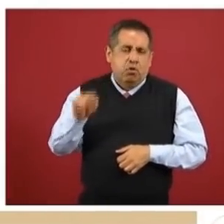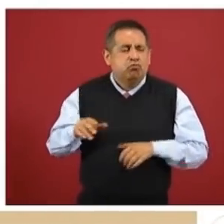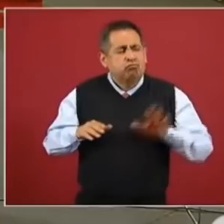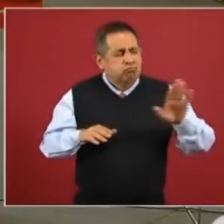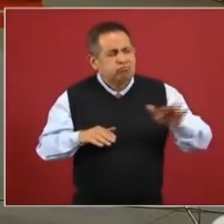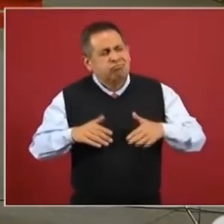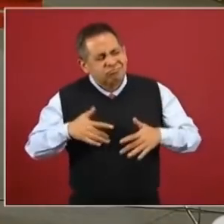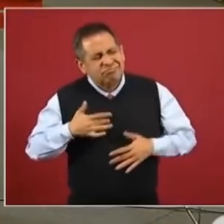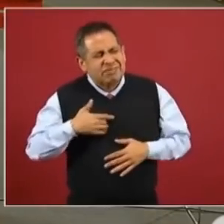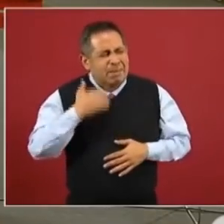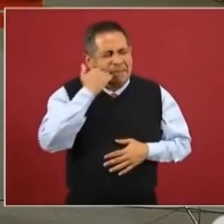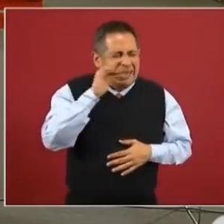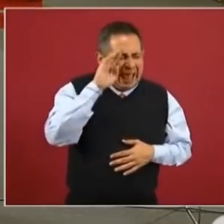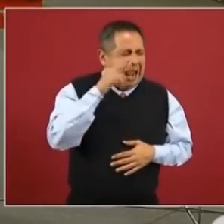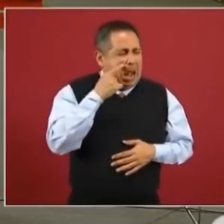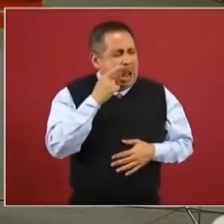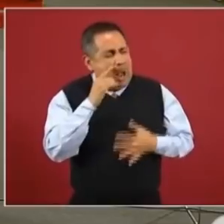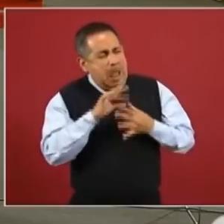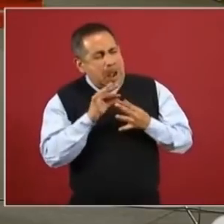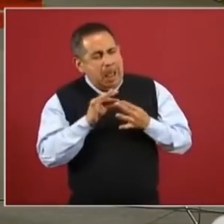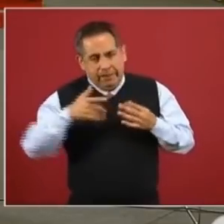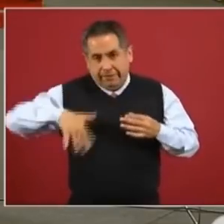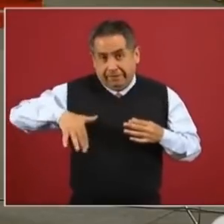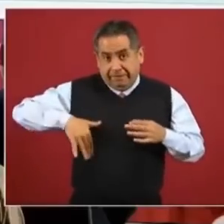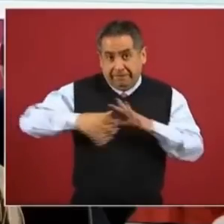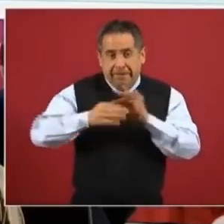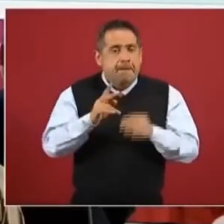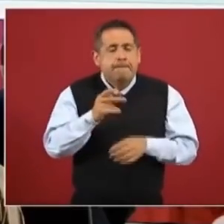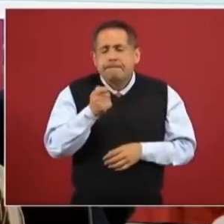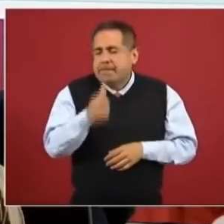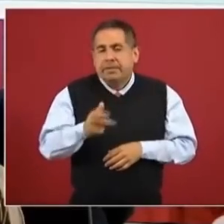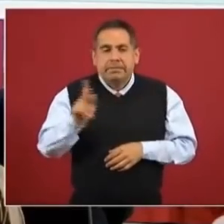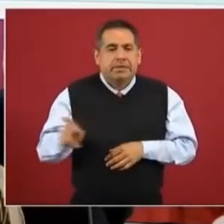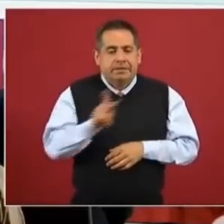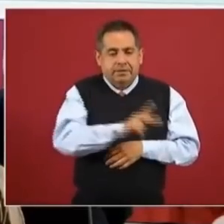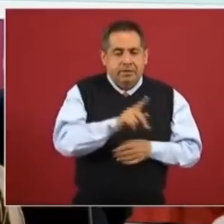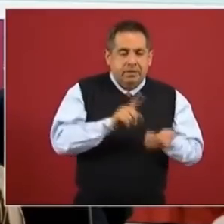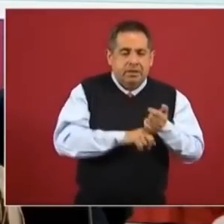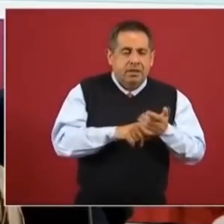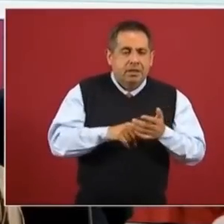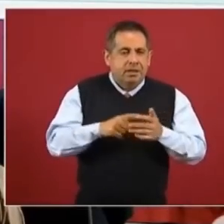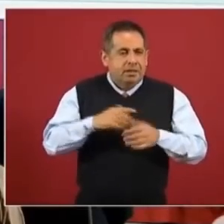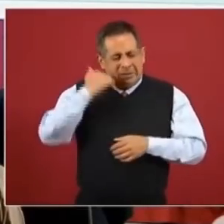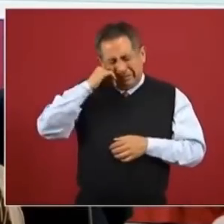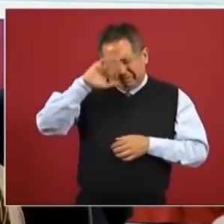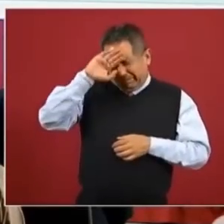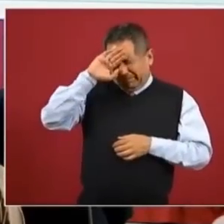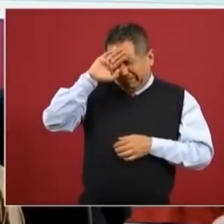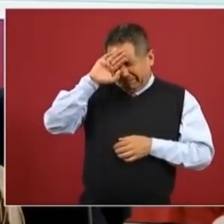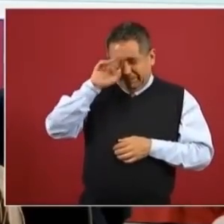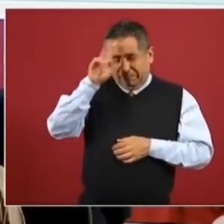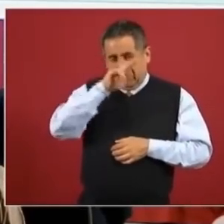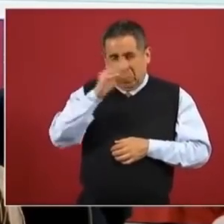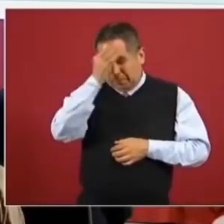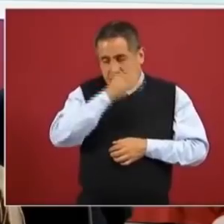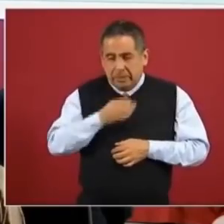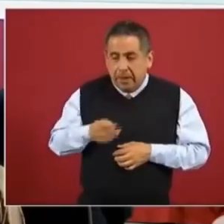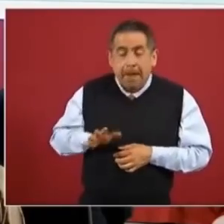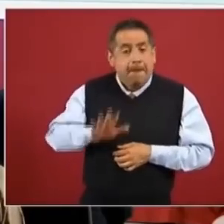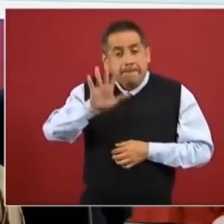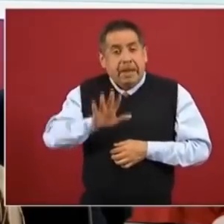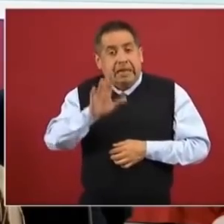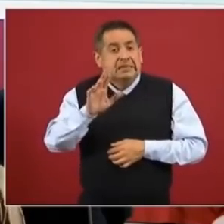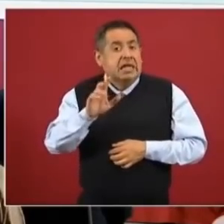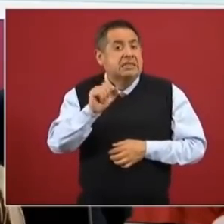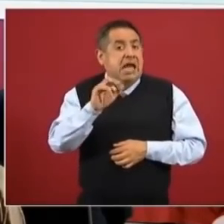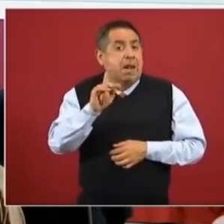los síntomas que ya les mencioné, que son compatibles con una enfermedad febril exantemática y que puede ser sarampión,